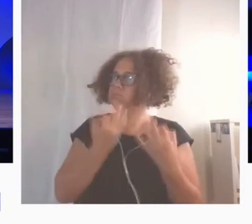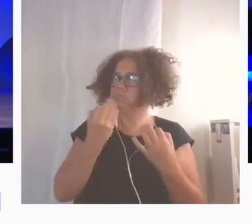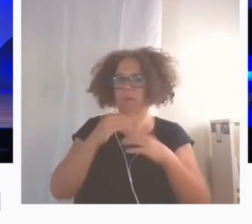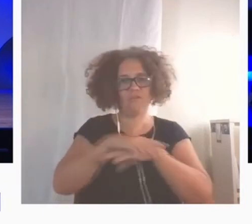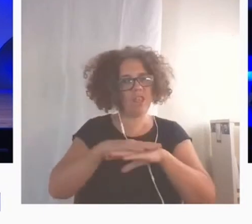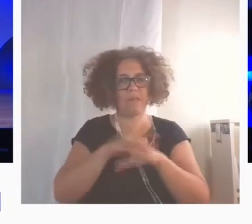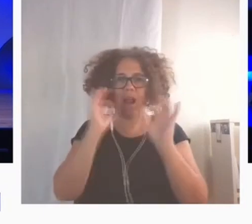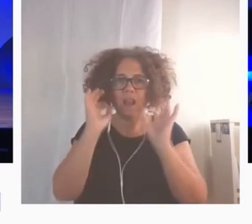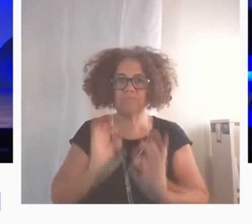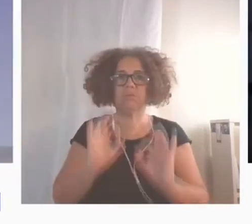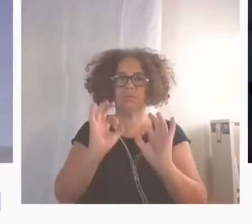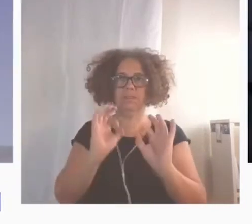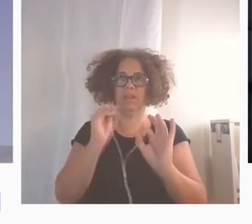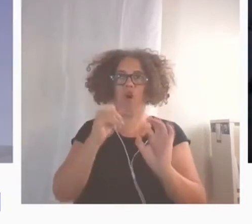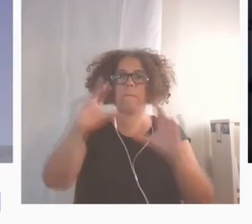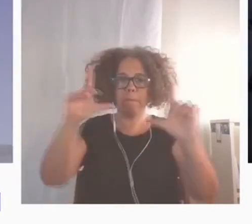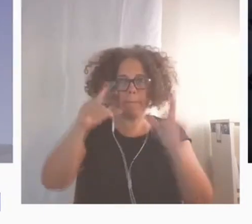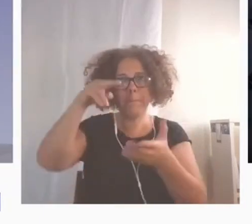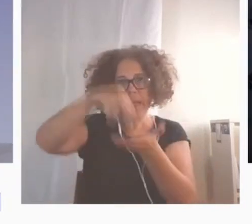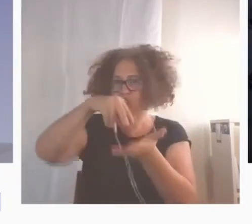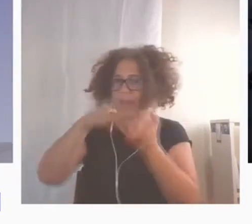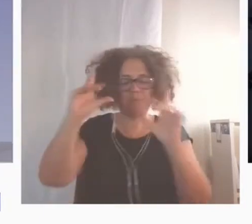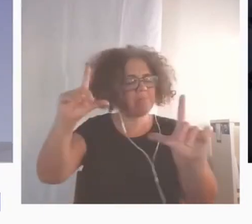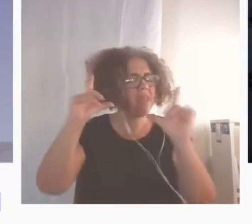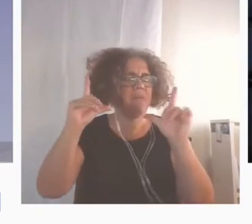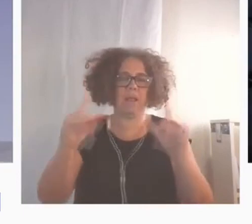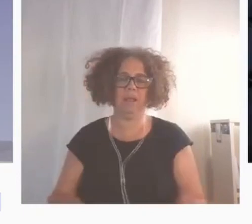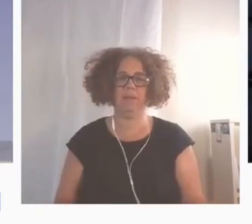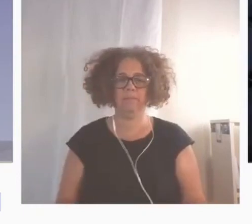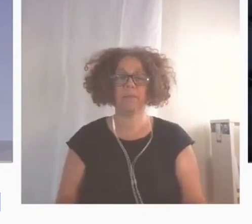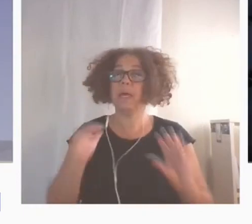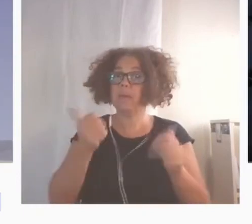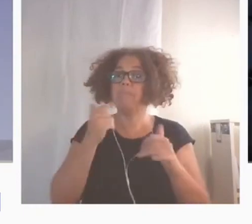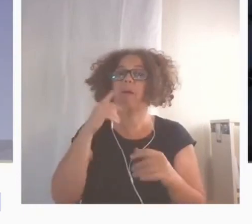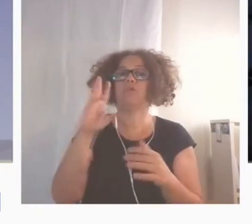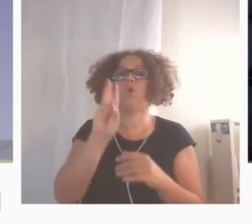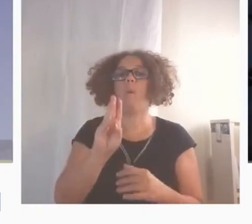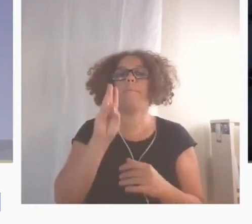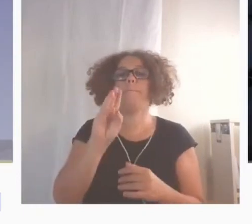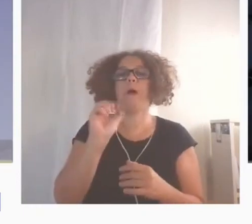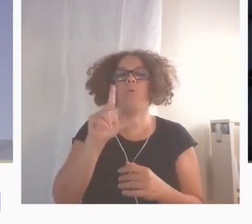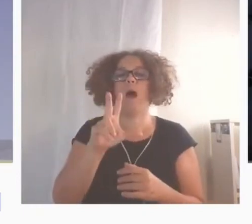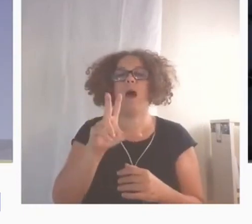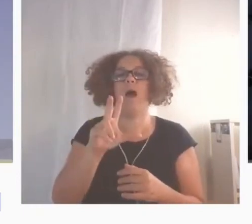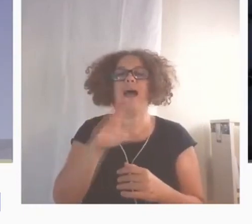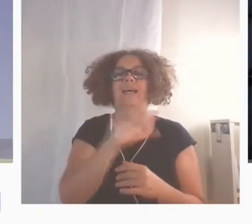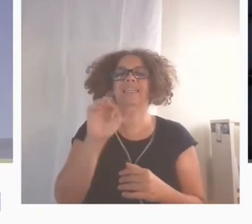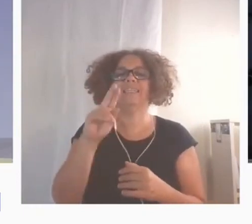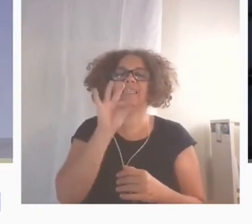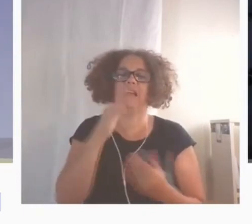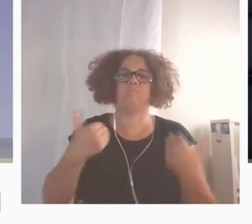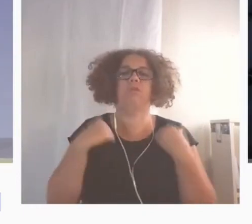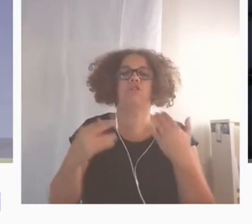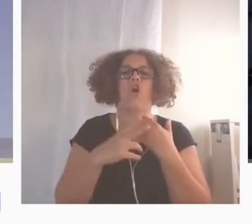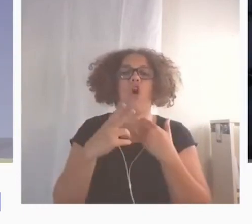las personas en el centro. Y vamos a empezar con Paula Cristina Martina, concejala de Cultura del Ayuntamiento de Vilanova